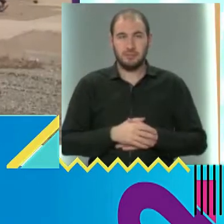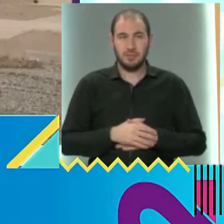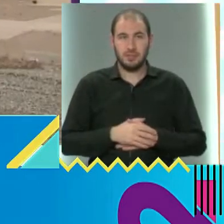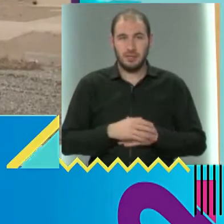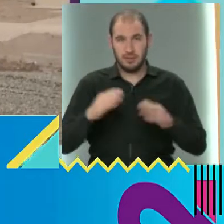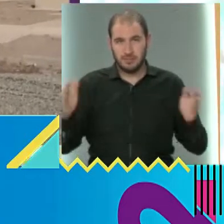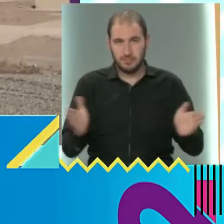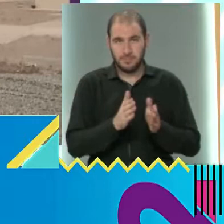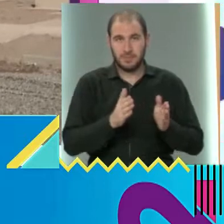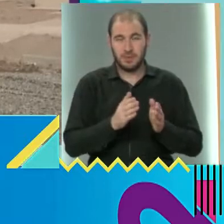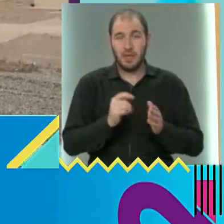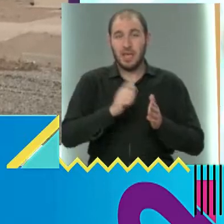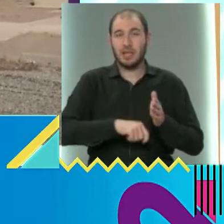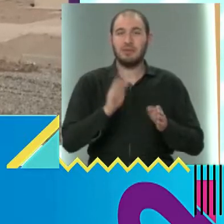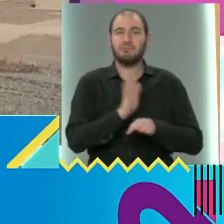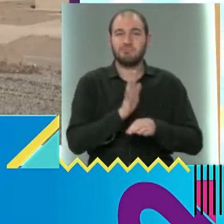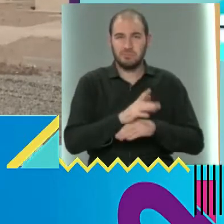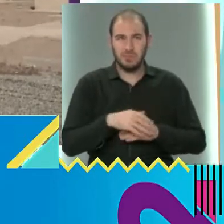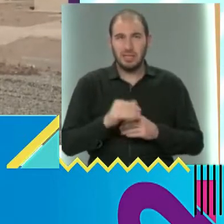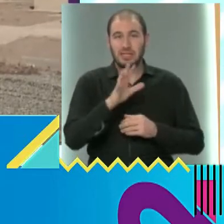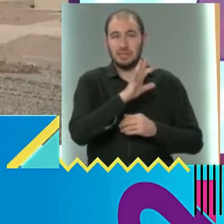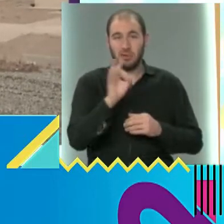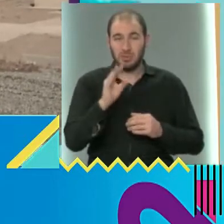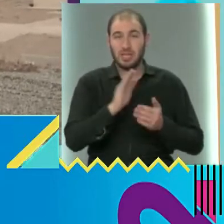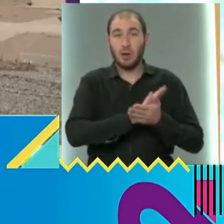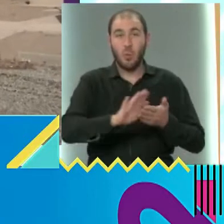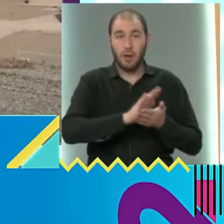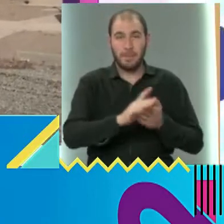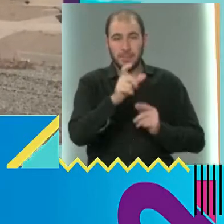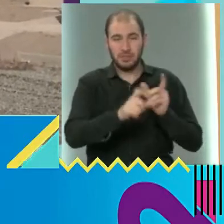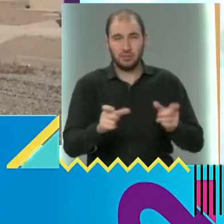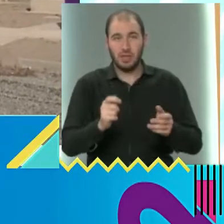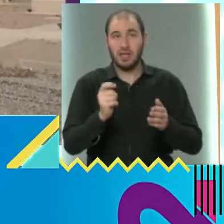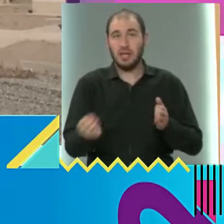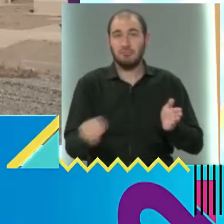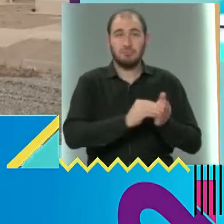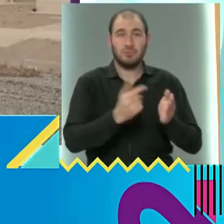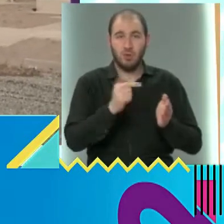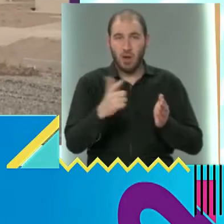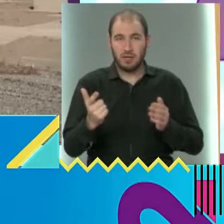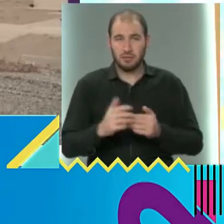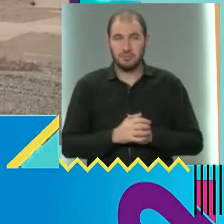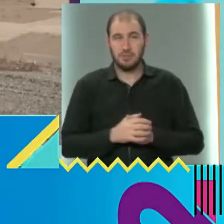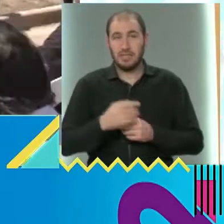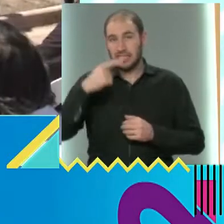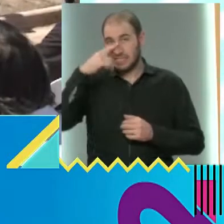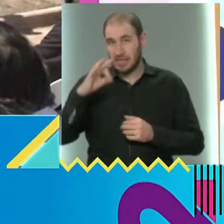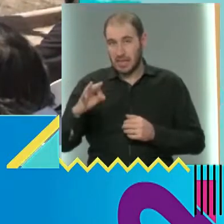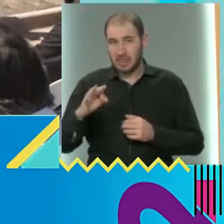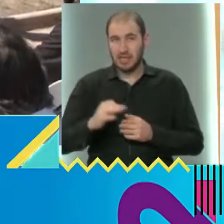las cuales inscribir significa 50 eran nuevas personas que no estaban ingresadas al sistema. Y